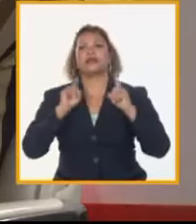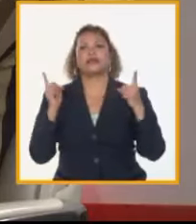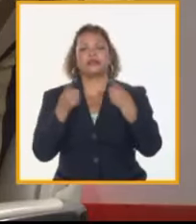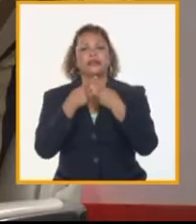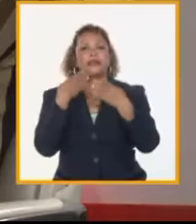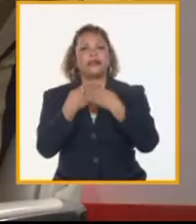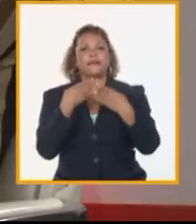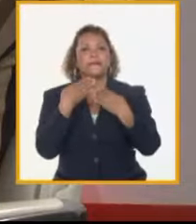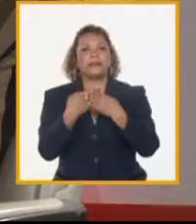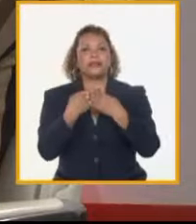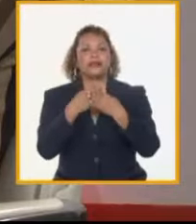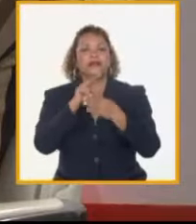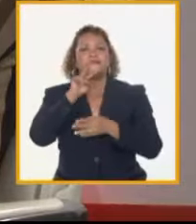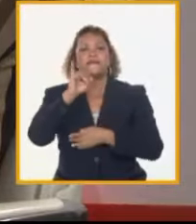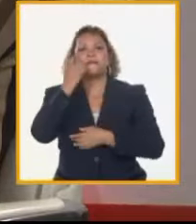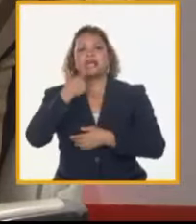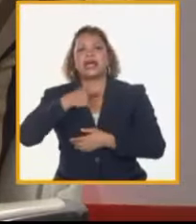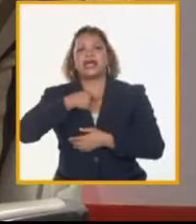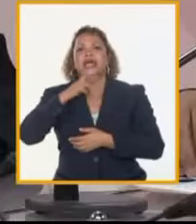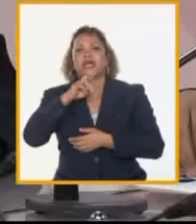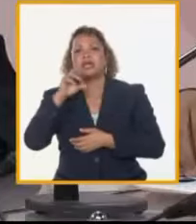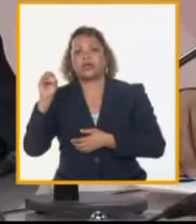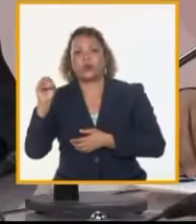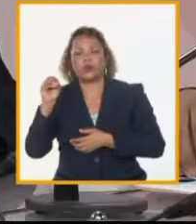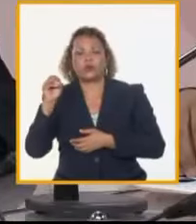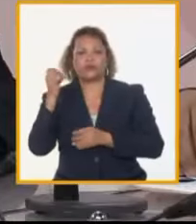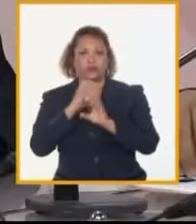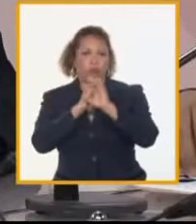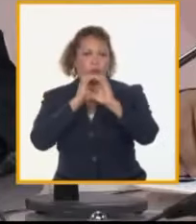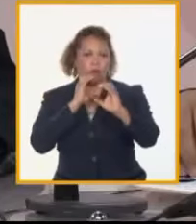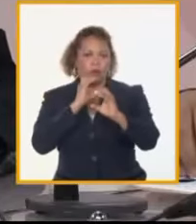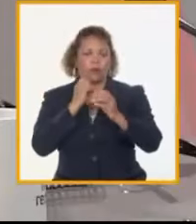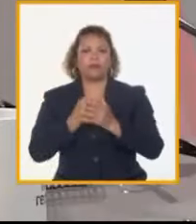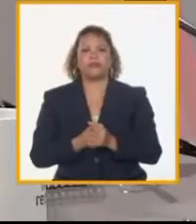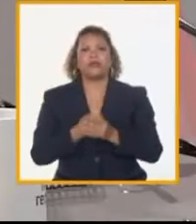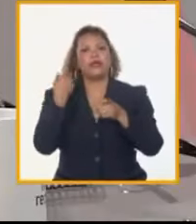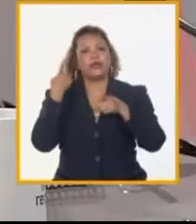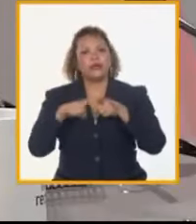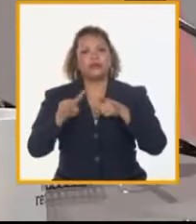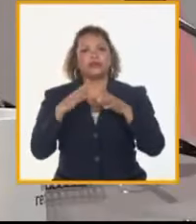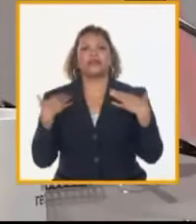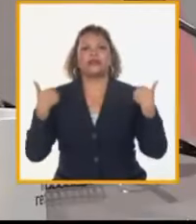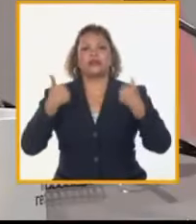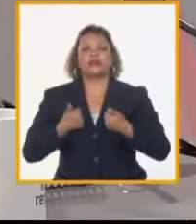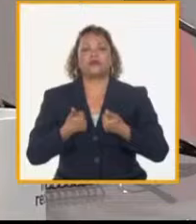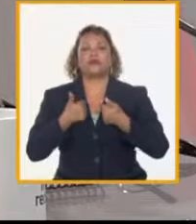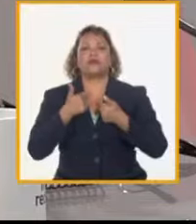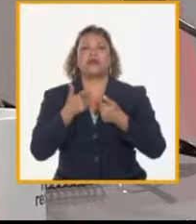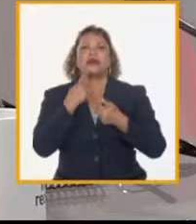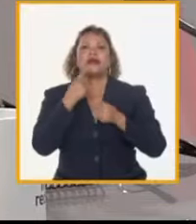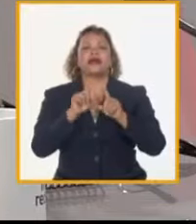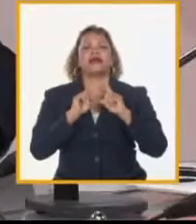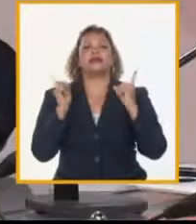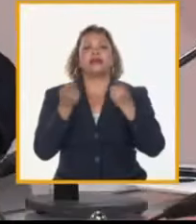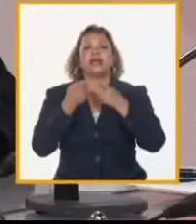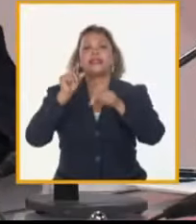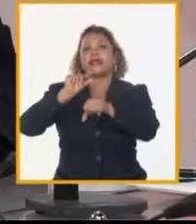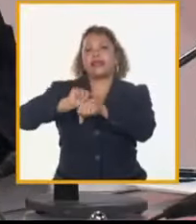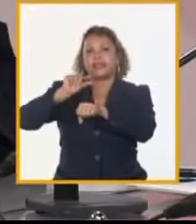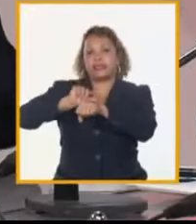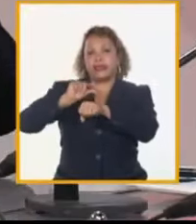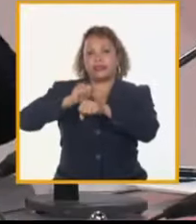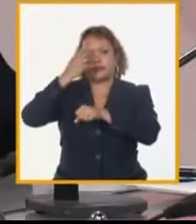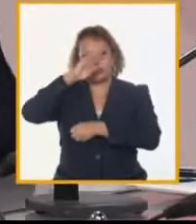empresa Viajero. Y el compañero Jaime Morera Esteves, director general de la empresa Taxi Cuba. Con ellos compartimos nuevamente